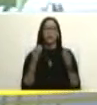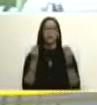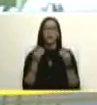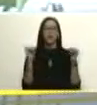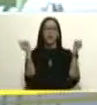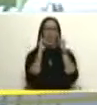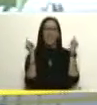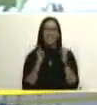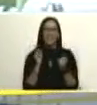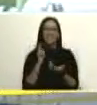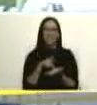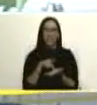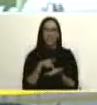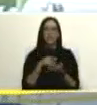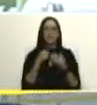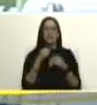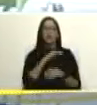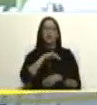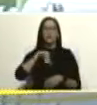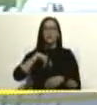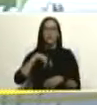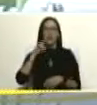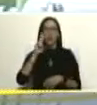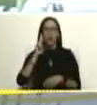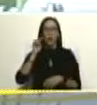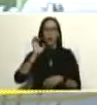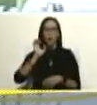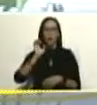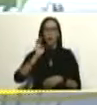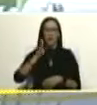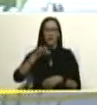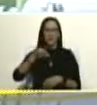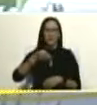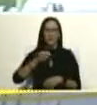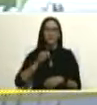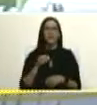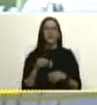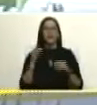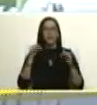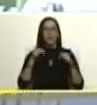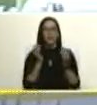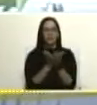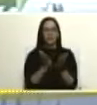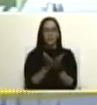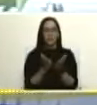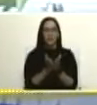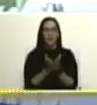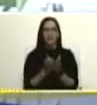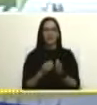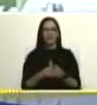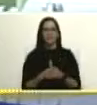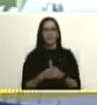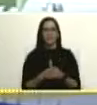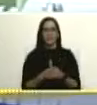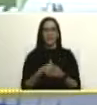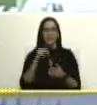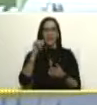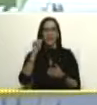que estén los integrantes de la UVC de este Liceo Pérez Bonalde.